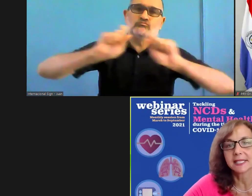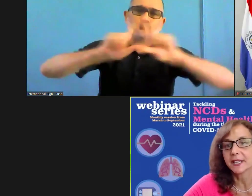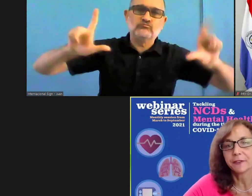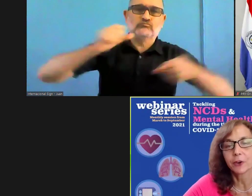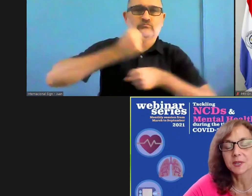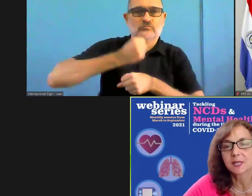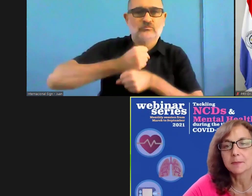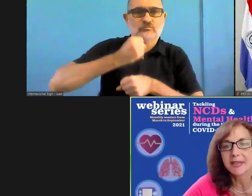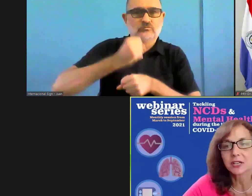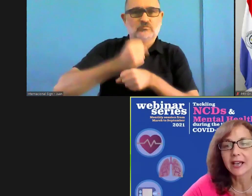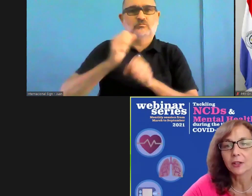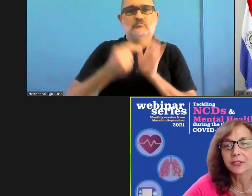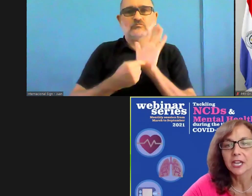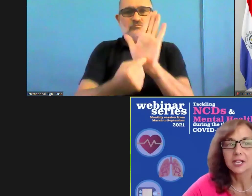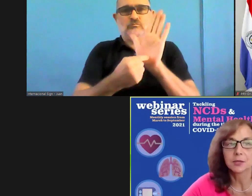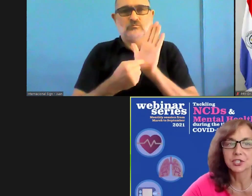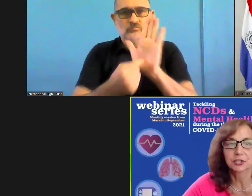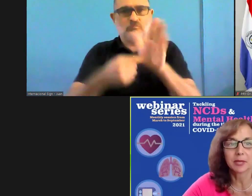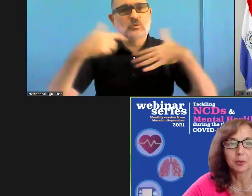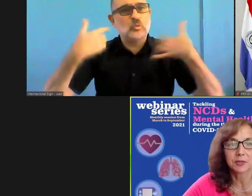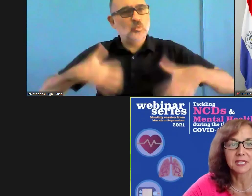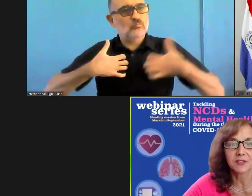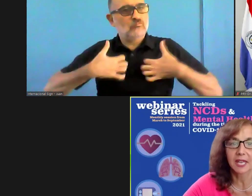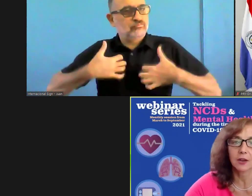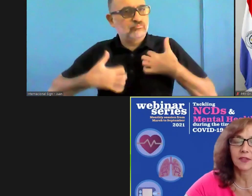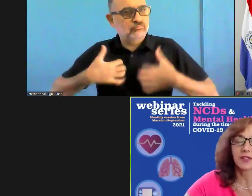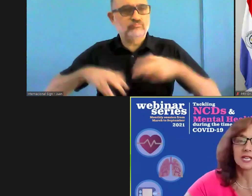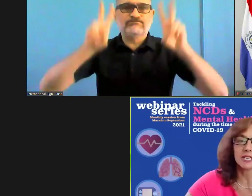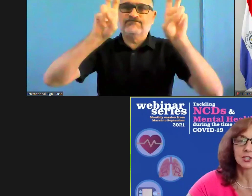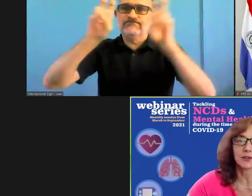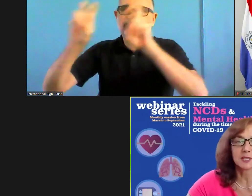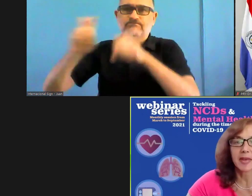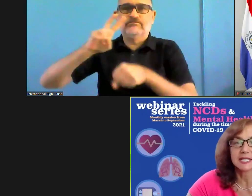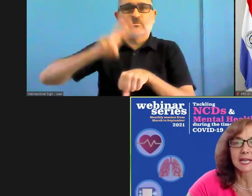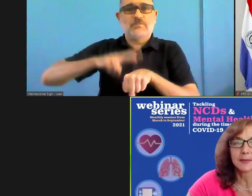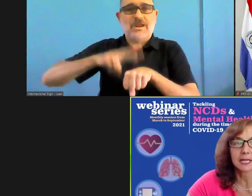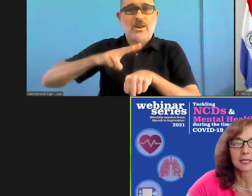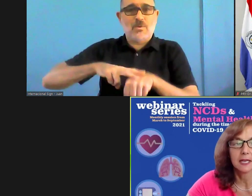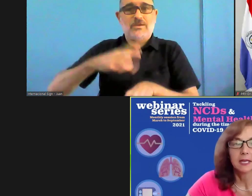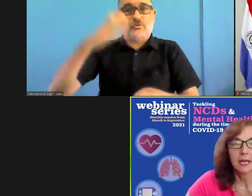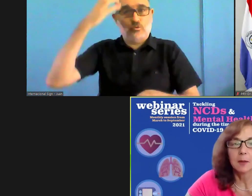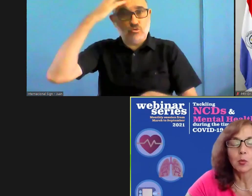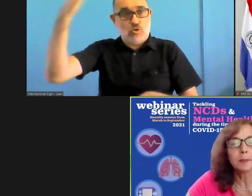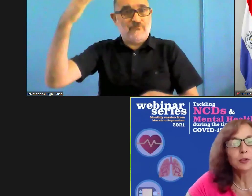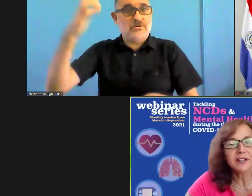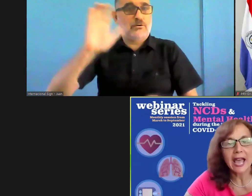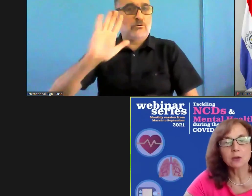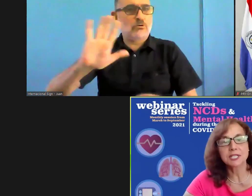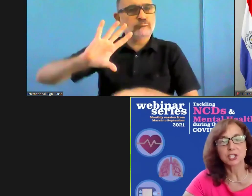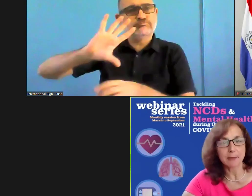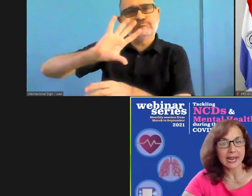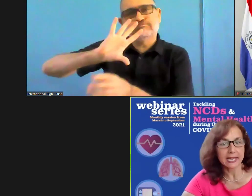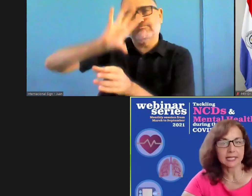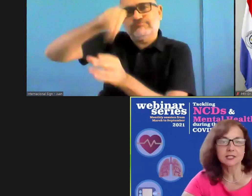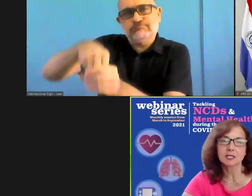para implementar este modelo de atención crónica, el énfasis de la salud mental para ver que las personas